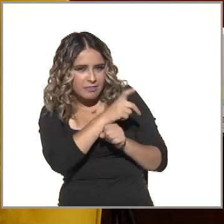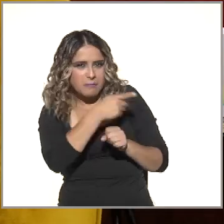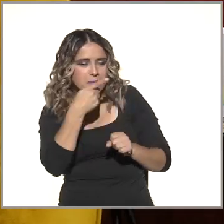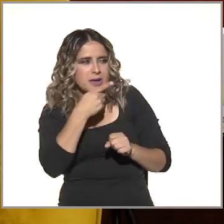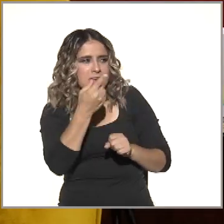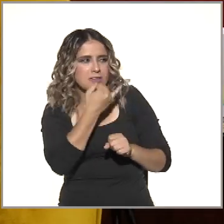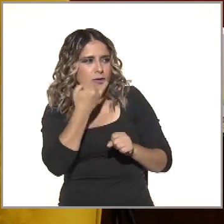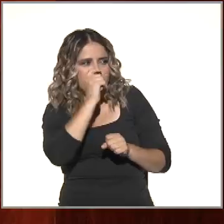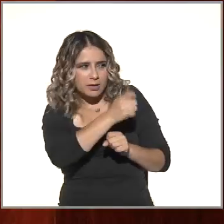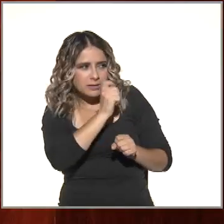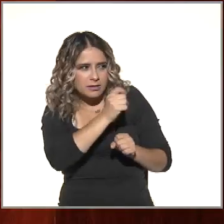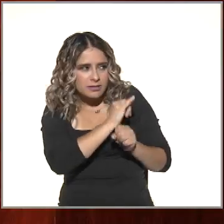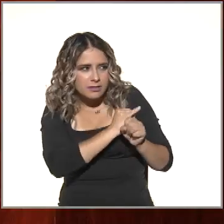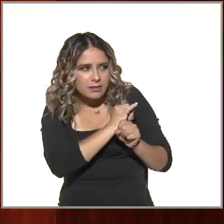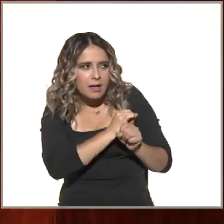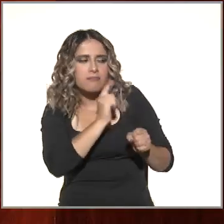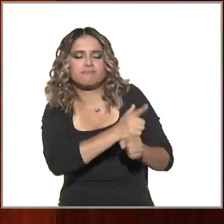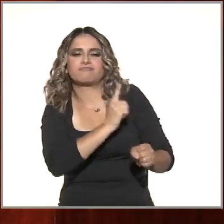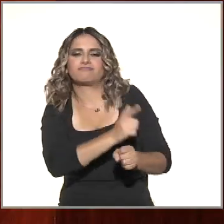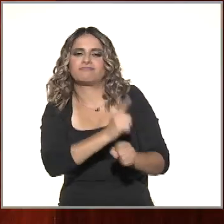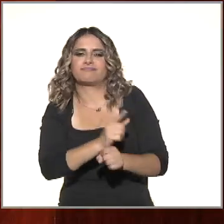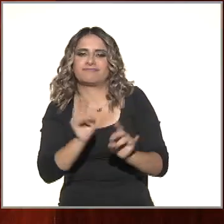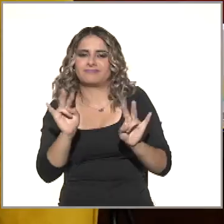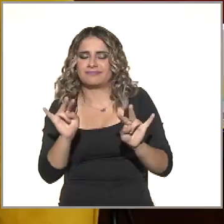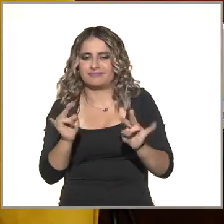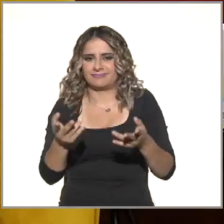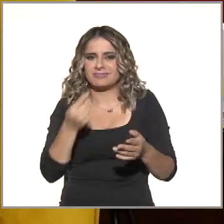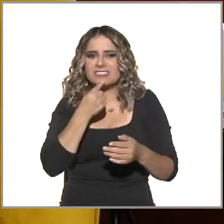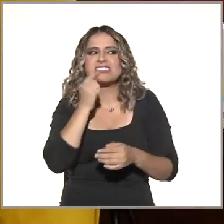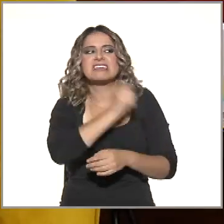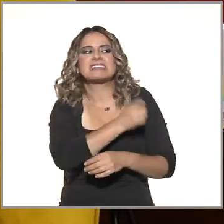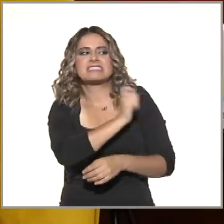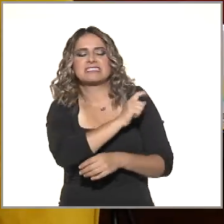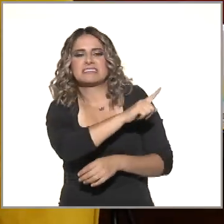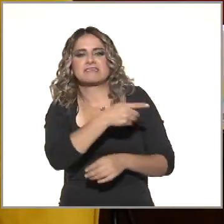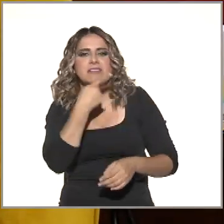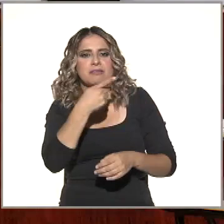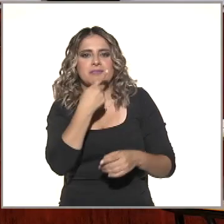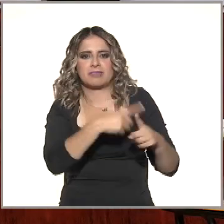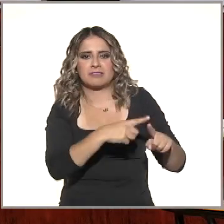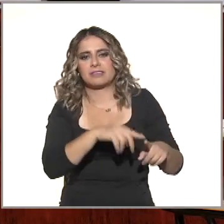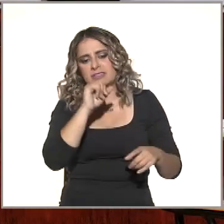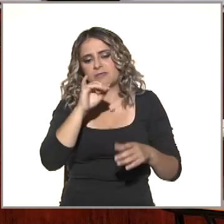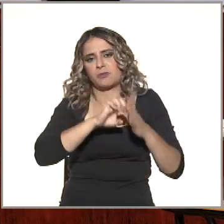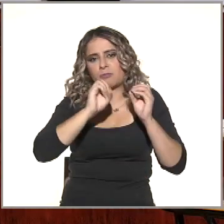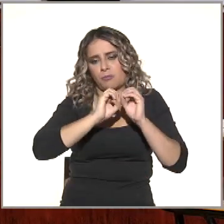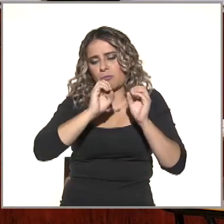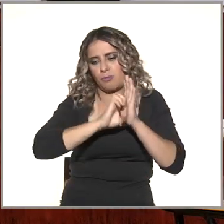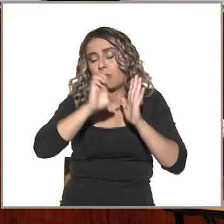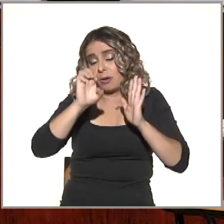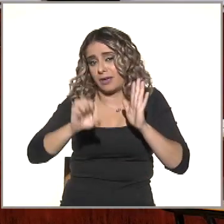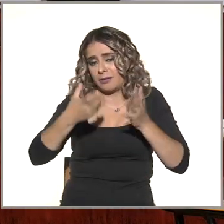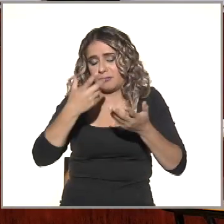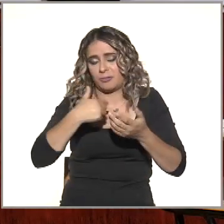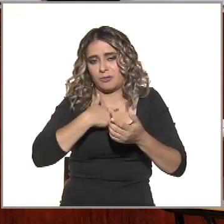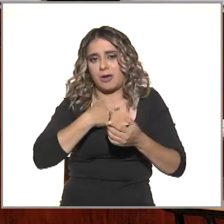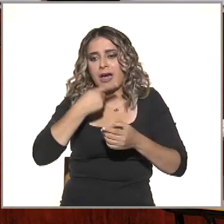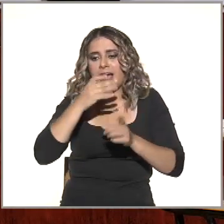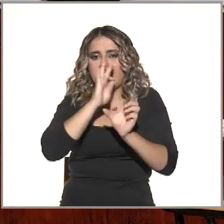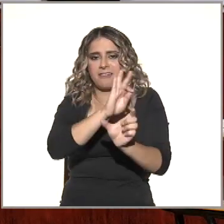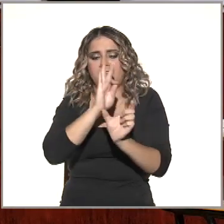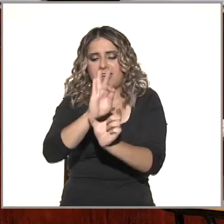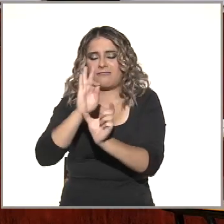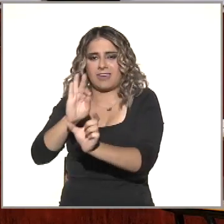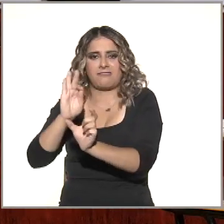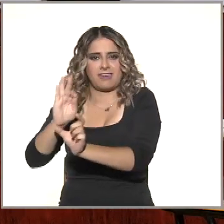manera de aprender la lengua diferente. Porque se esfuerzan por saber qué es lo que están Pues sí, nosotros aprendimos la F, pues aunque al principio decías de qué está